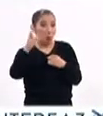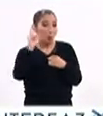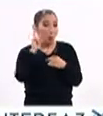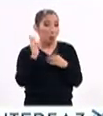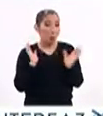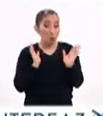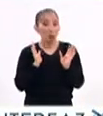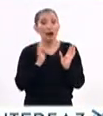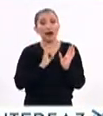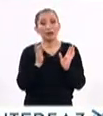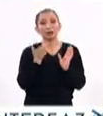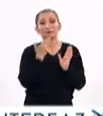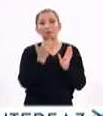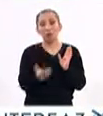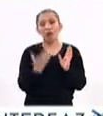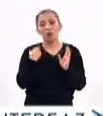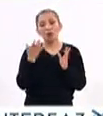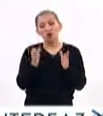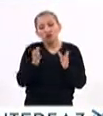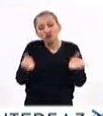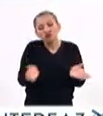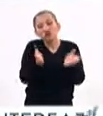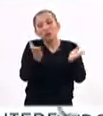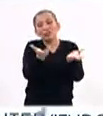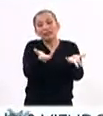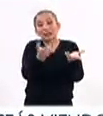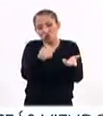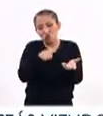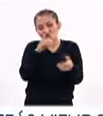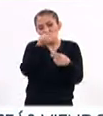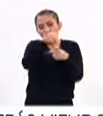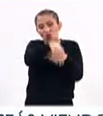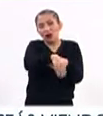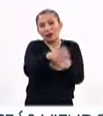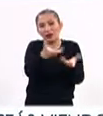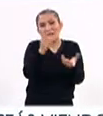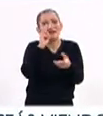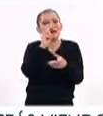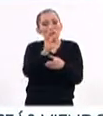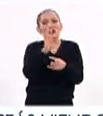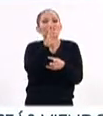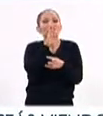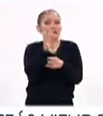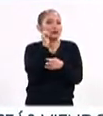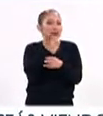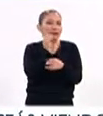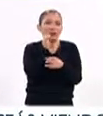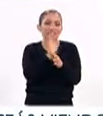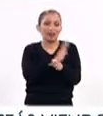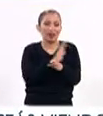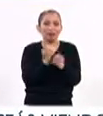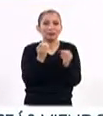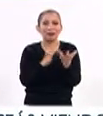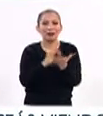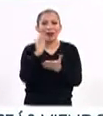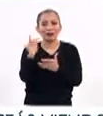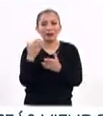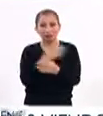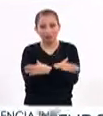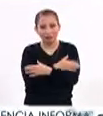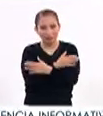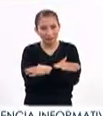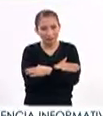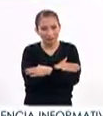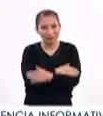que pues le estés inculcando este deseo de hacerlo y ya vimos que los resultados siempre van a ser benéficos. Muchísimas gracias, te mandamos